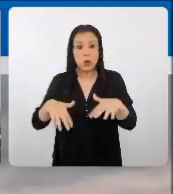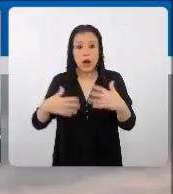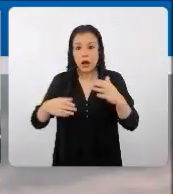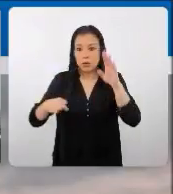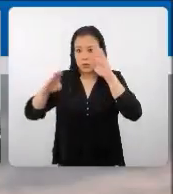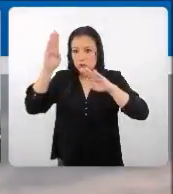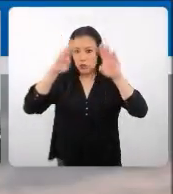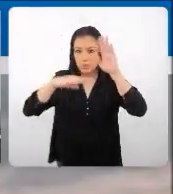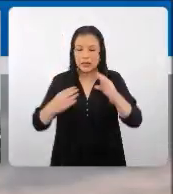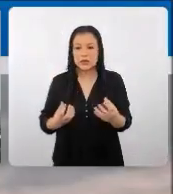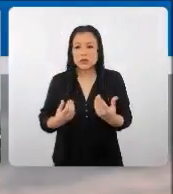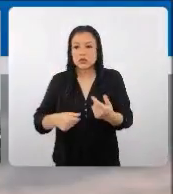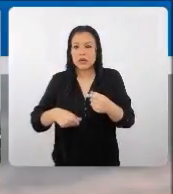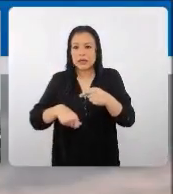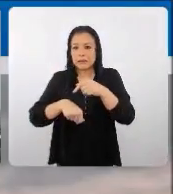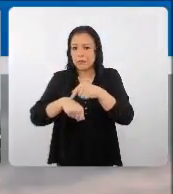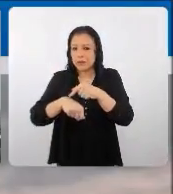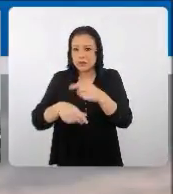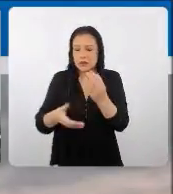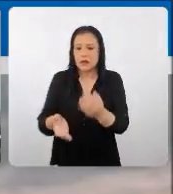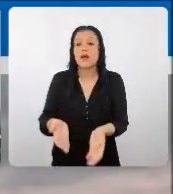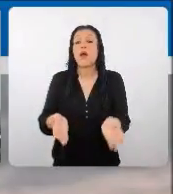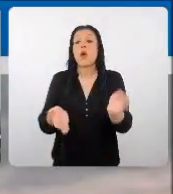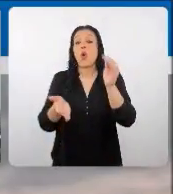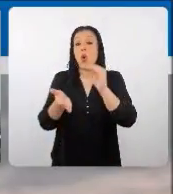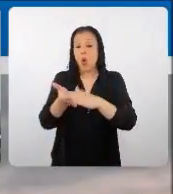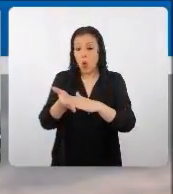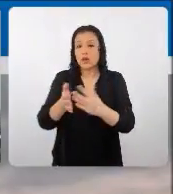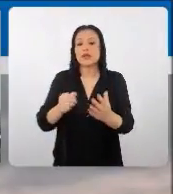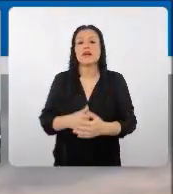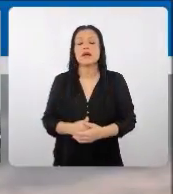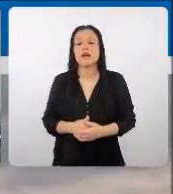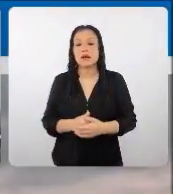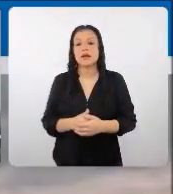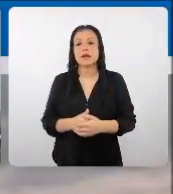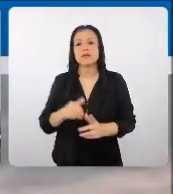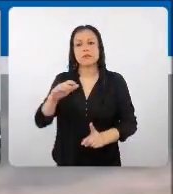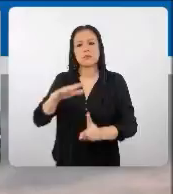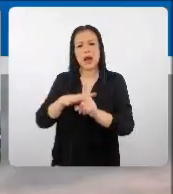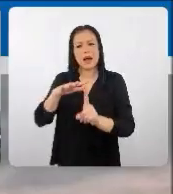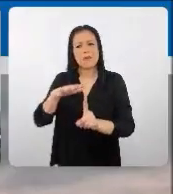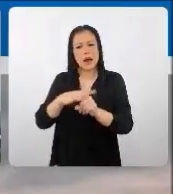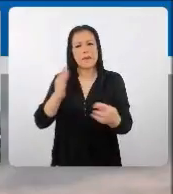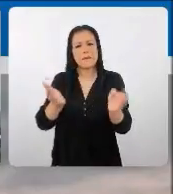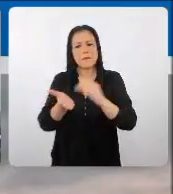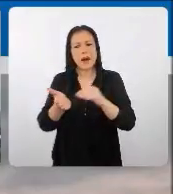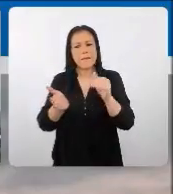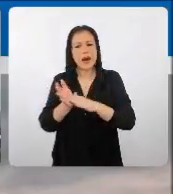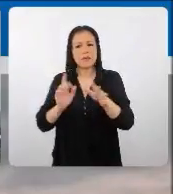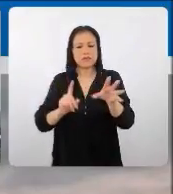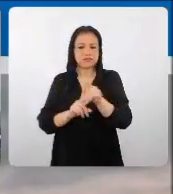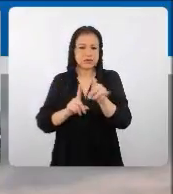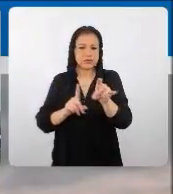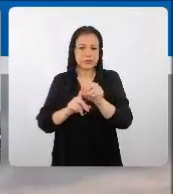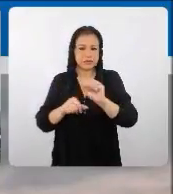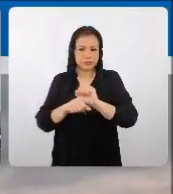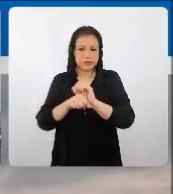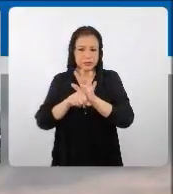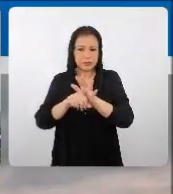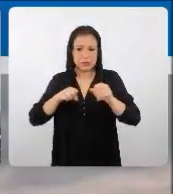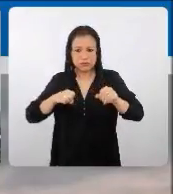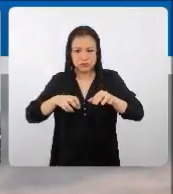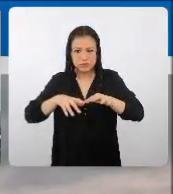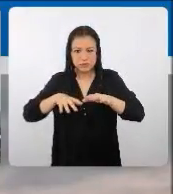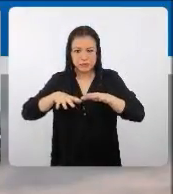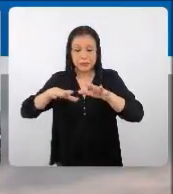en que está nuevamente apareciendo casos, creciendo los casos de infectados en